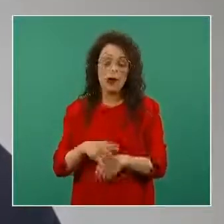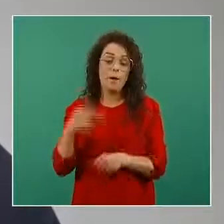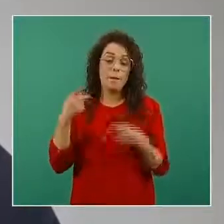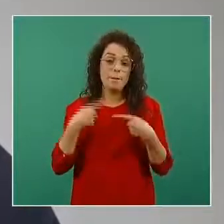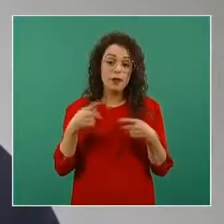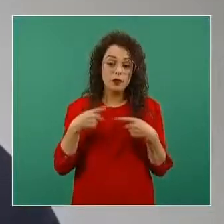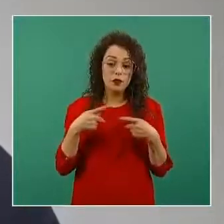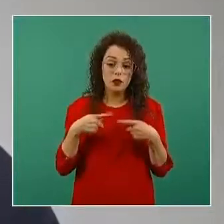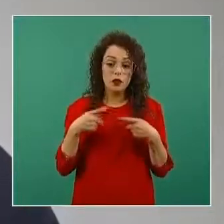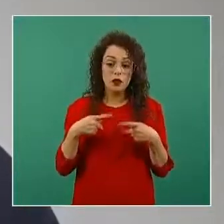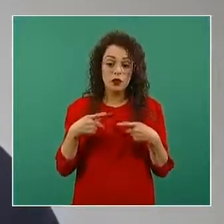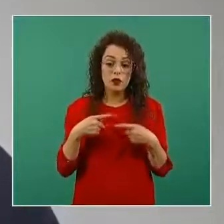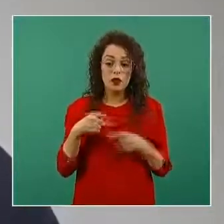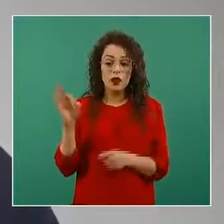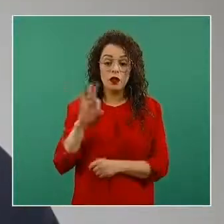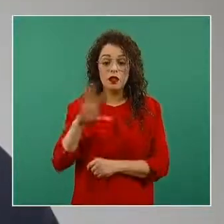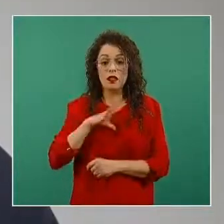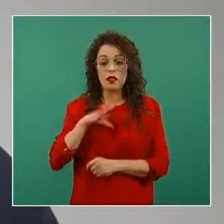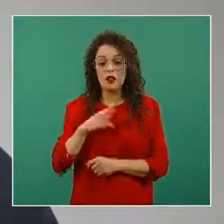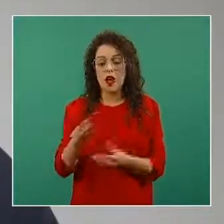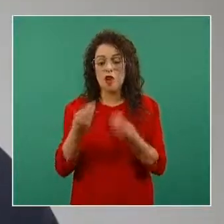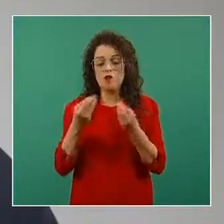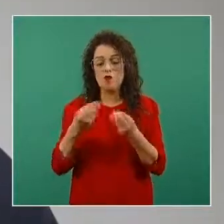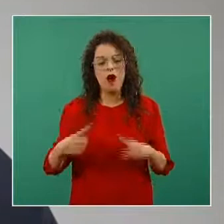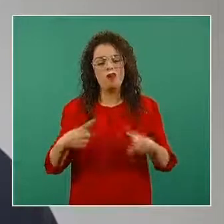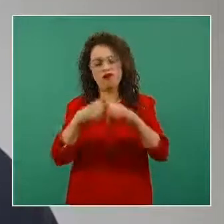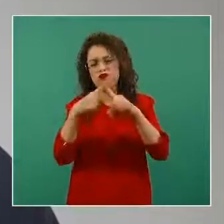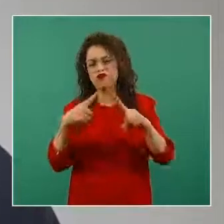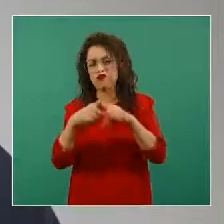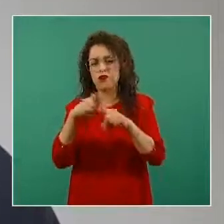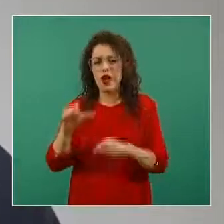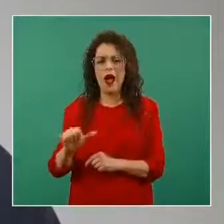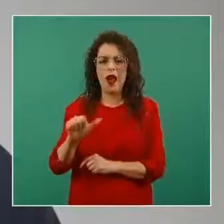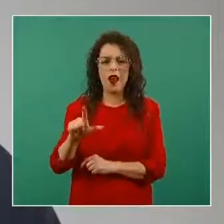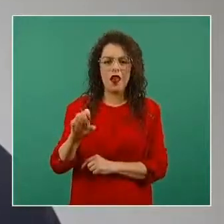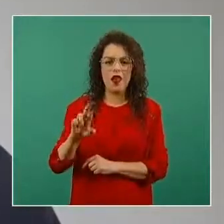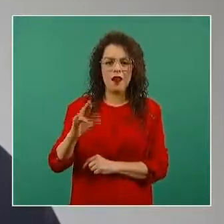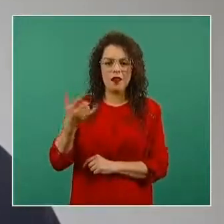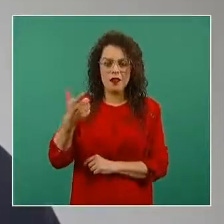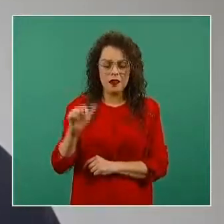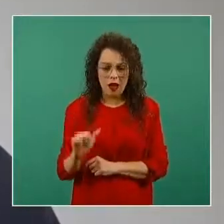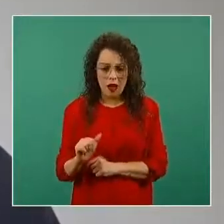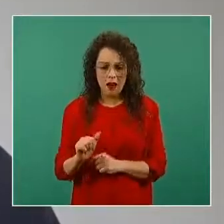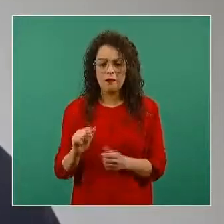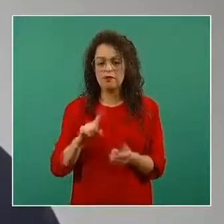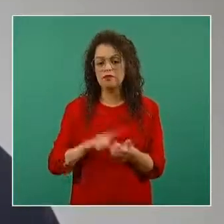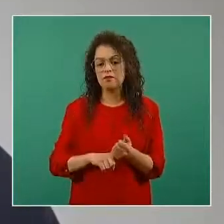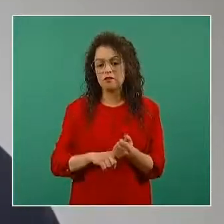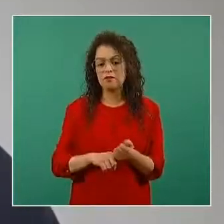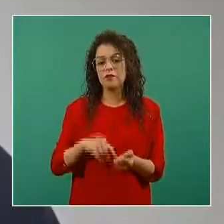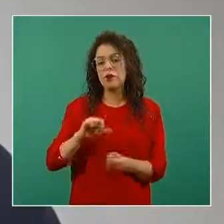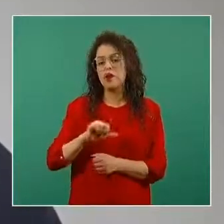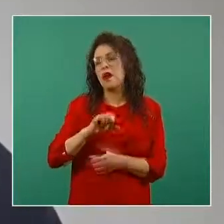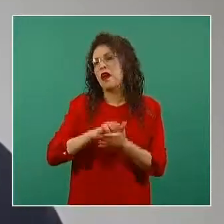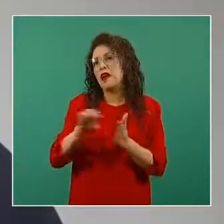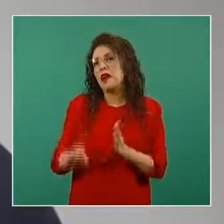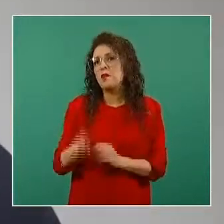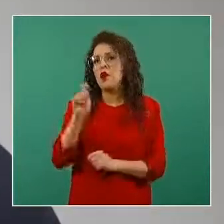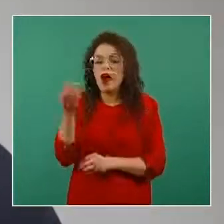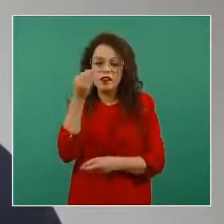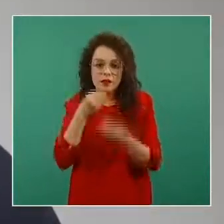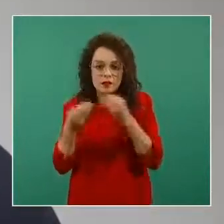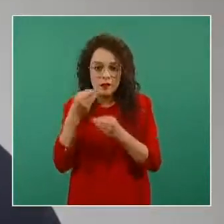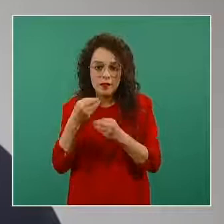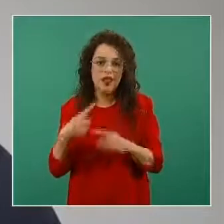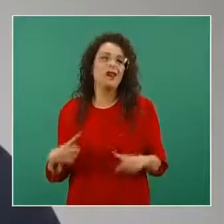cuales tienen múltiples reacciones alérgicas, es decir, hay personas que pueden tener alergias a cierto grupo de alimentos, que